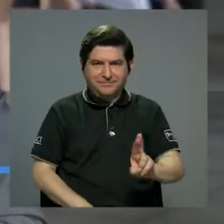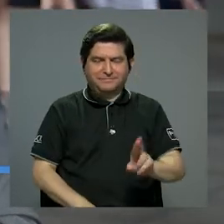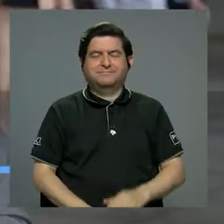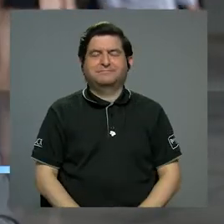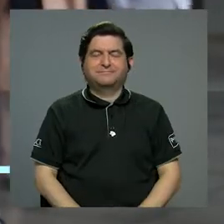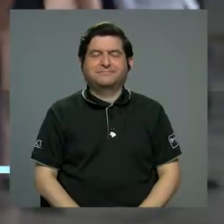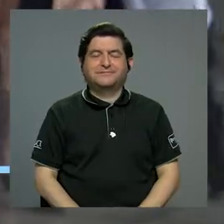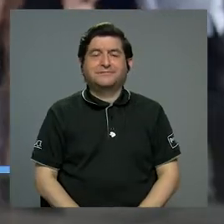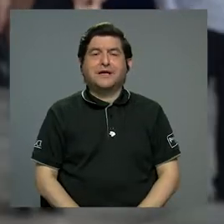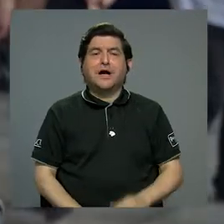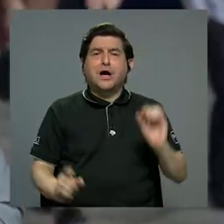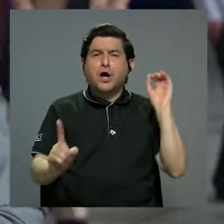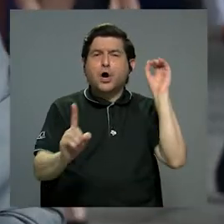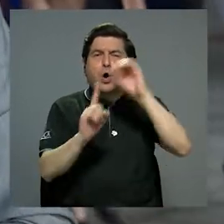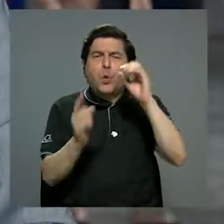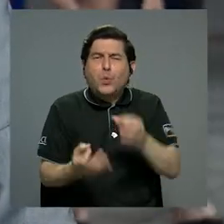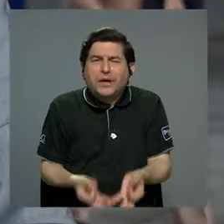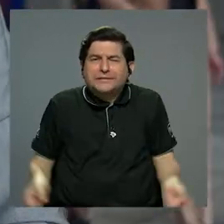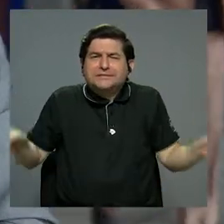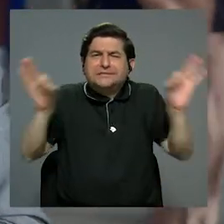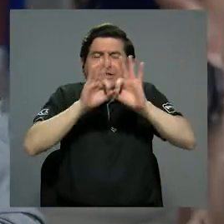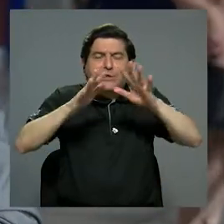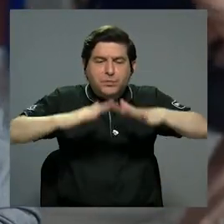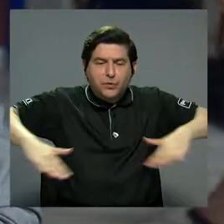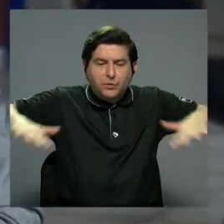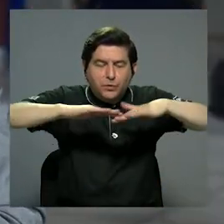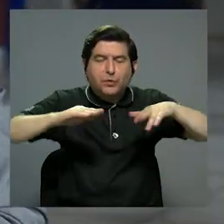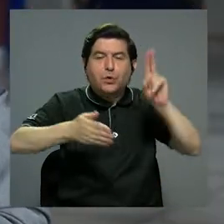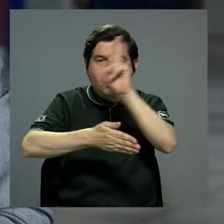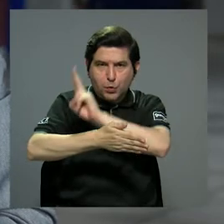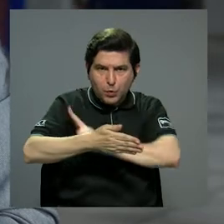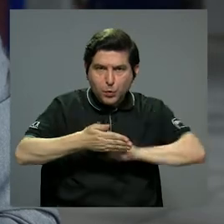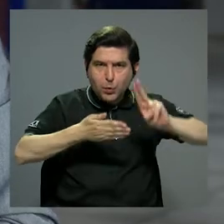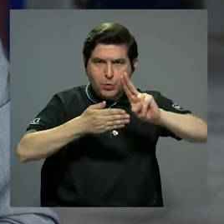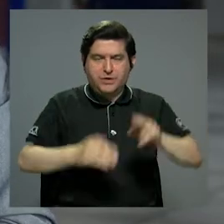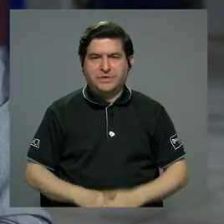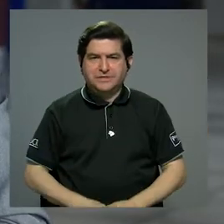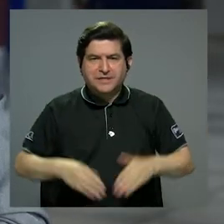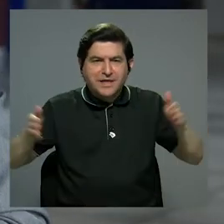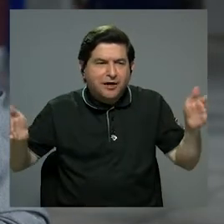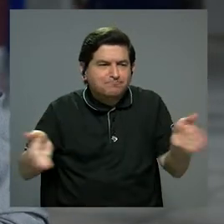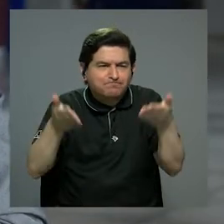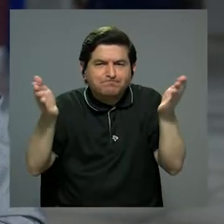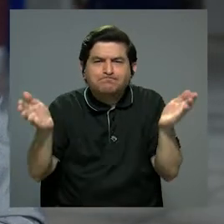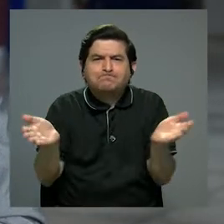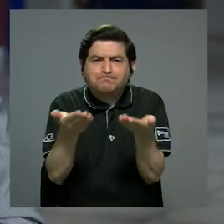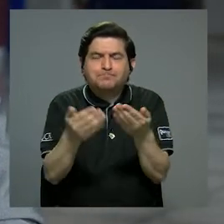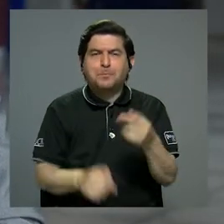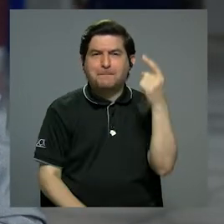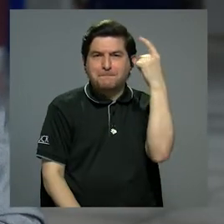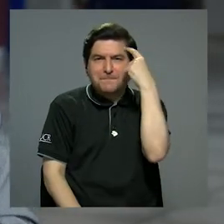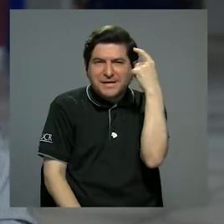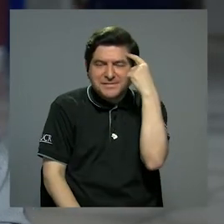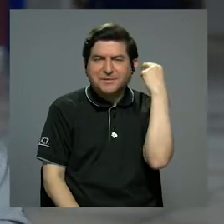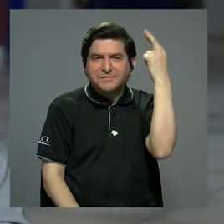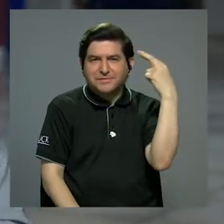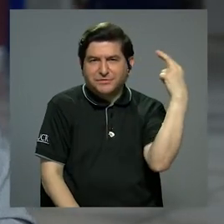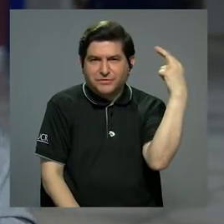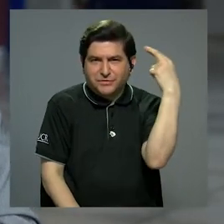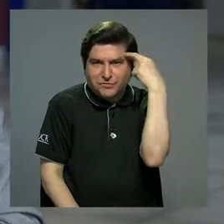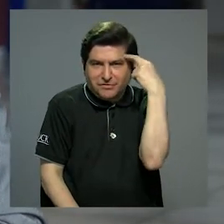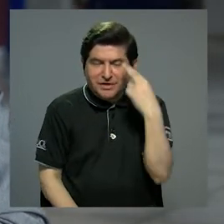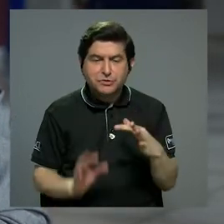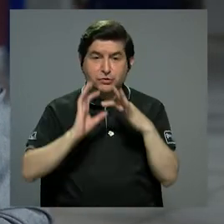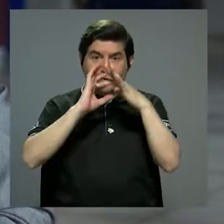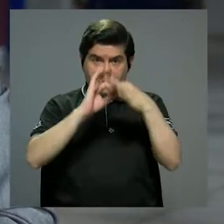objetivo fundamental es generar un espacio para que la universidad estimule el pensamiento y la reflexión al respecto